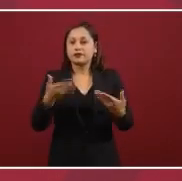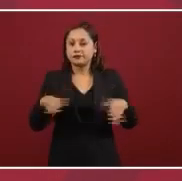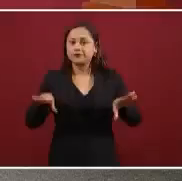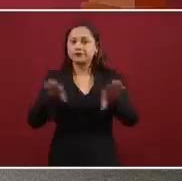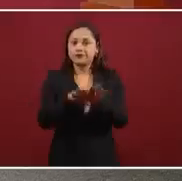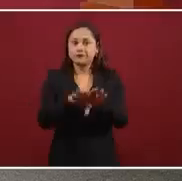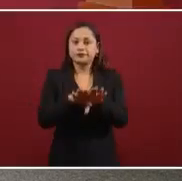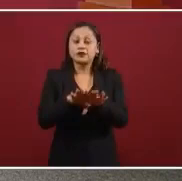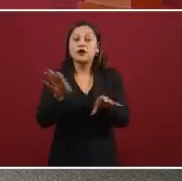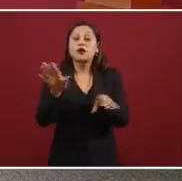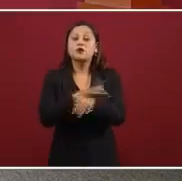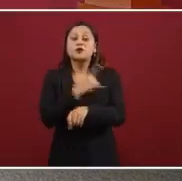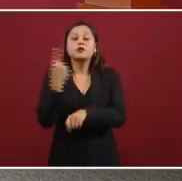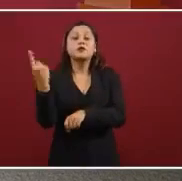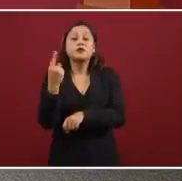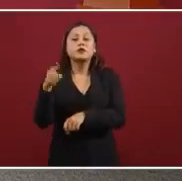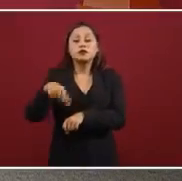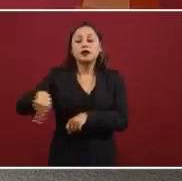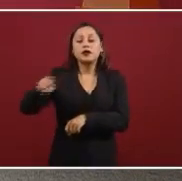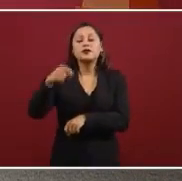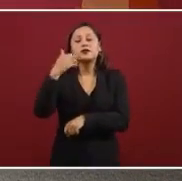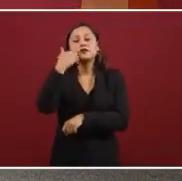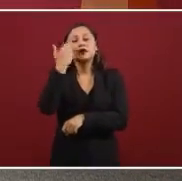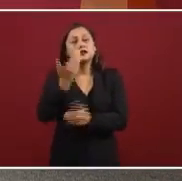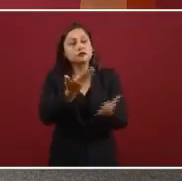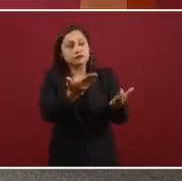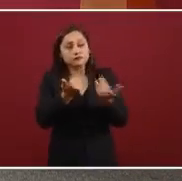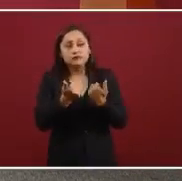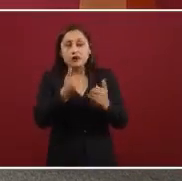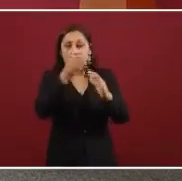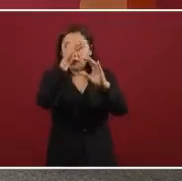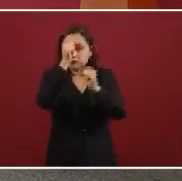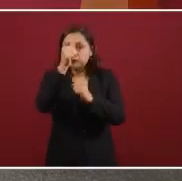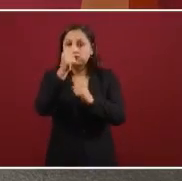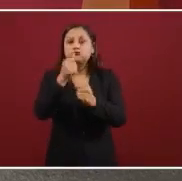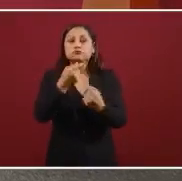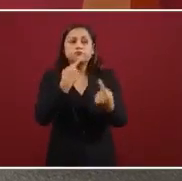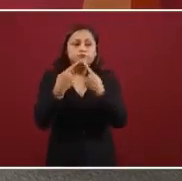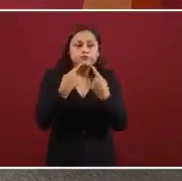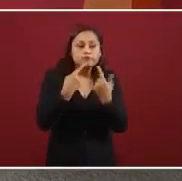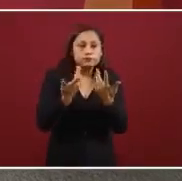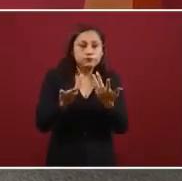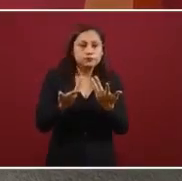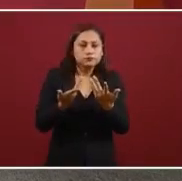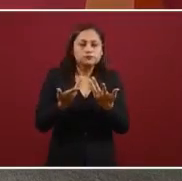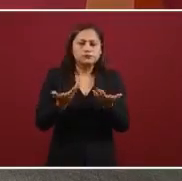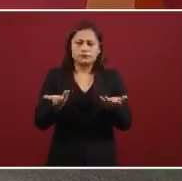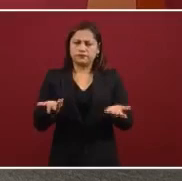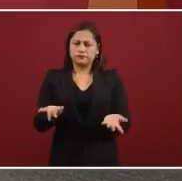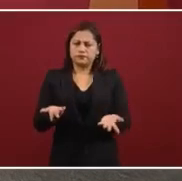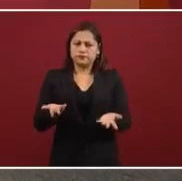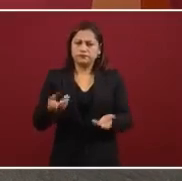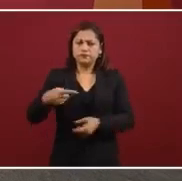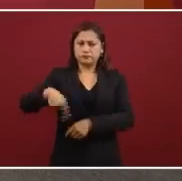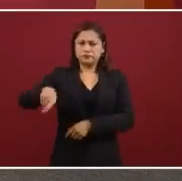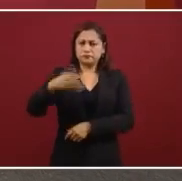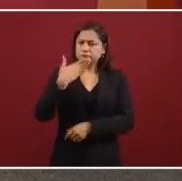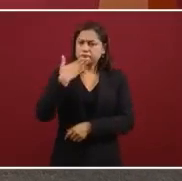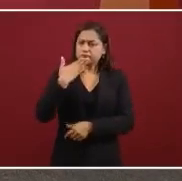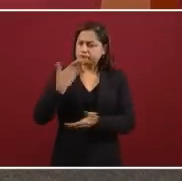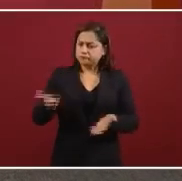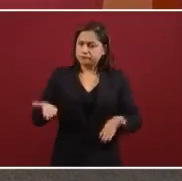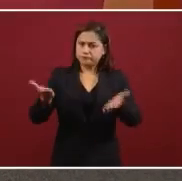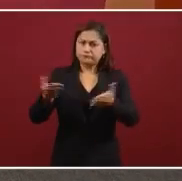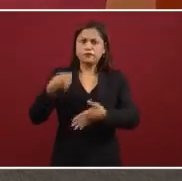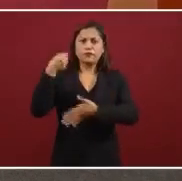porque lo que querían era una negociación, una concertación. Está bien que protesten